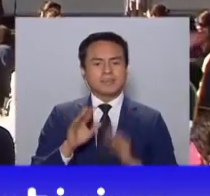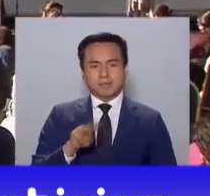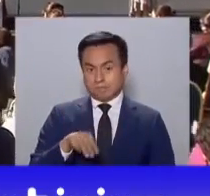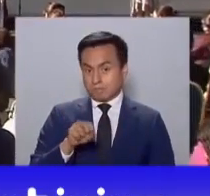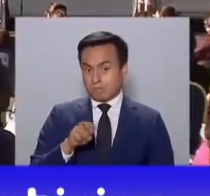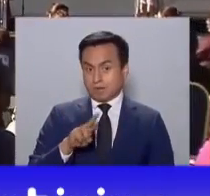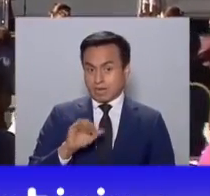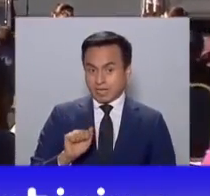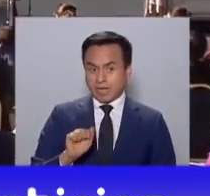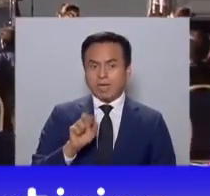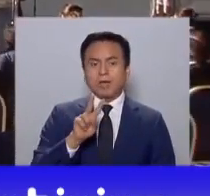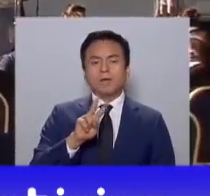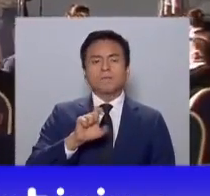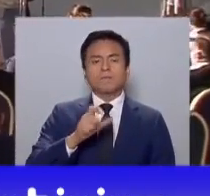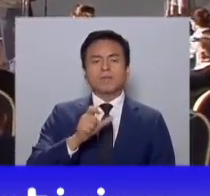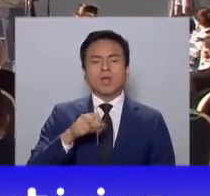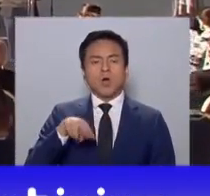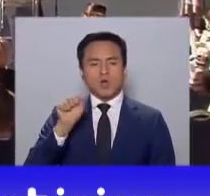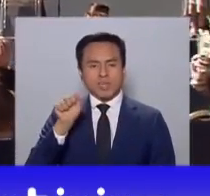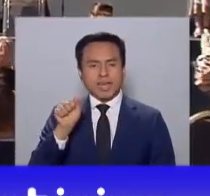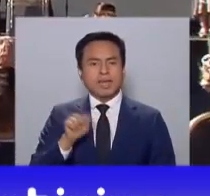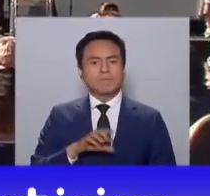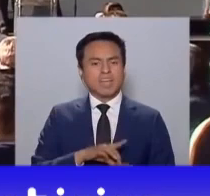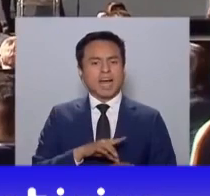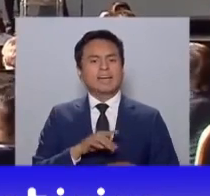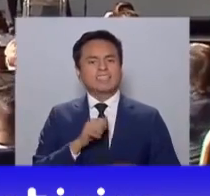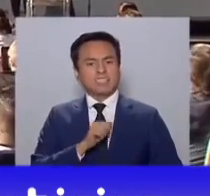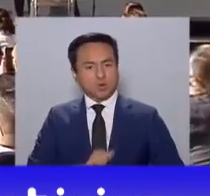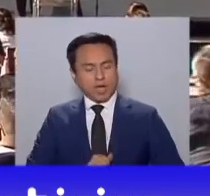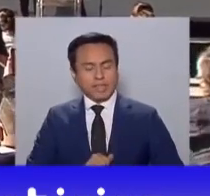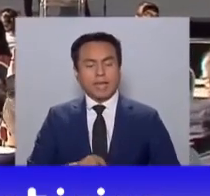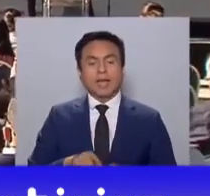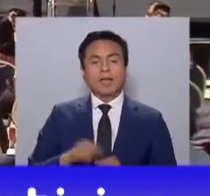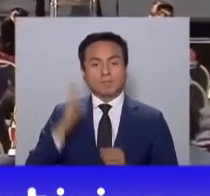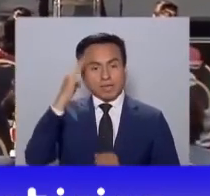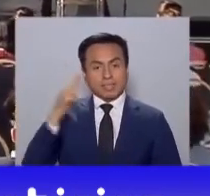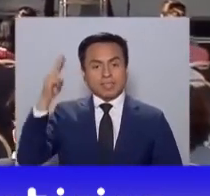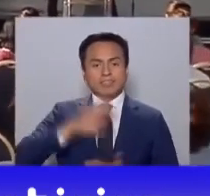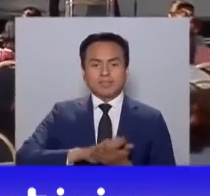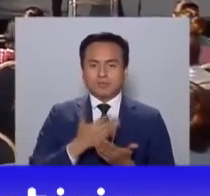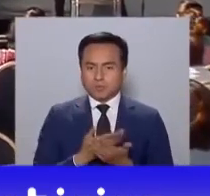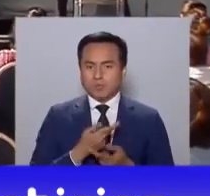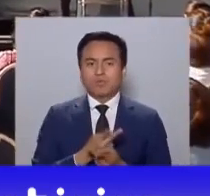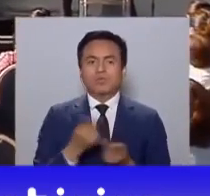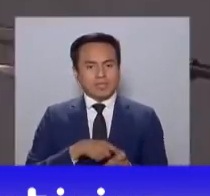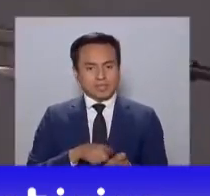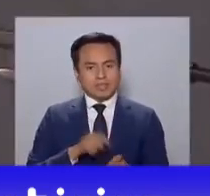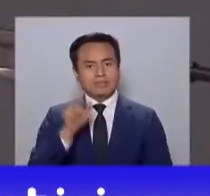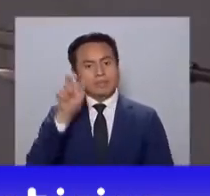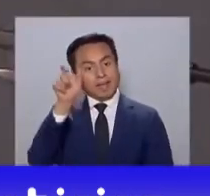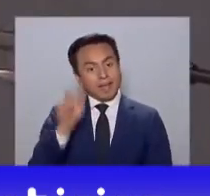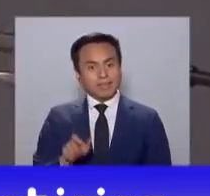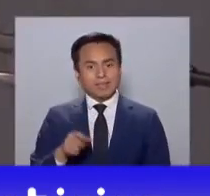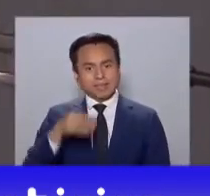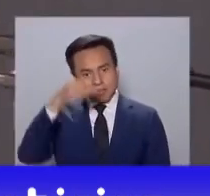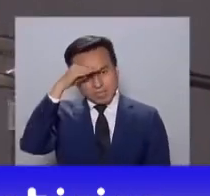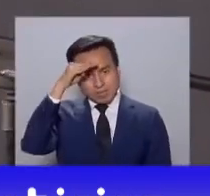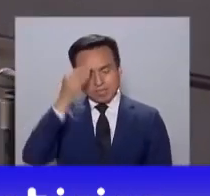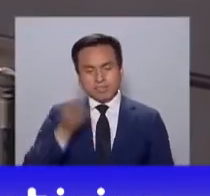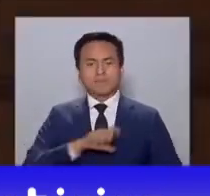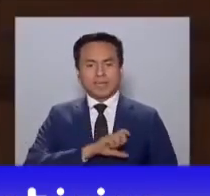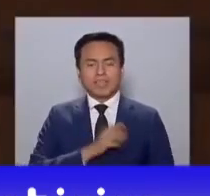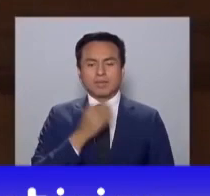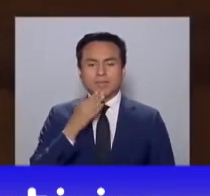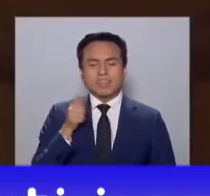María Begoña Yarza Sáenz. No será una tarea fácil la que tendrá la futura ministra de Salud nombrada por el presidente electo Gabriel Boric. María